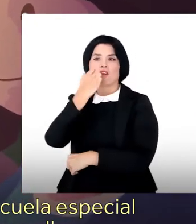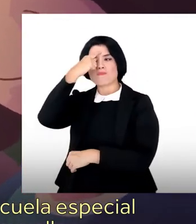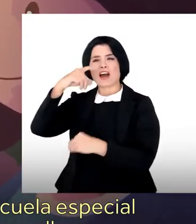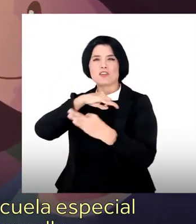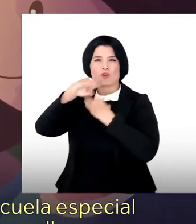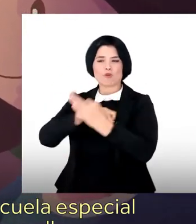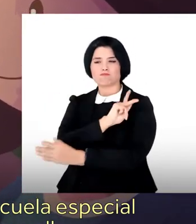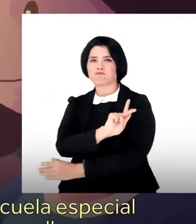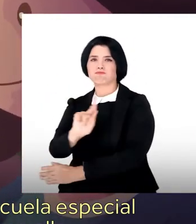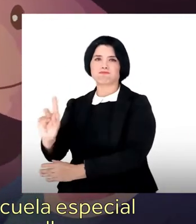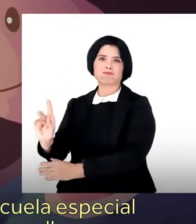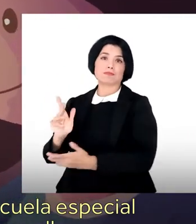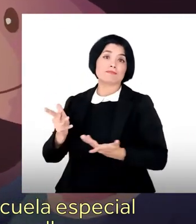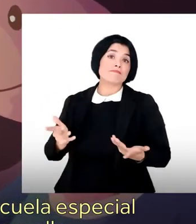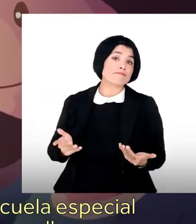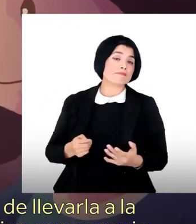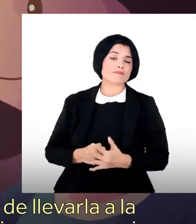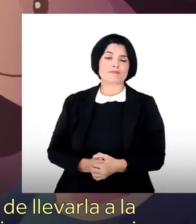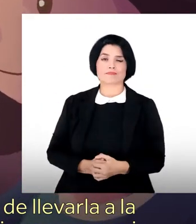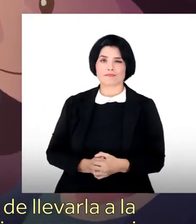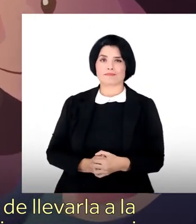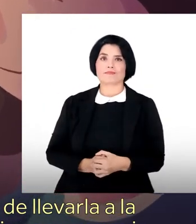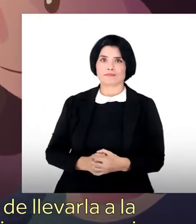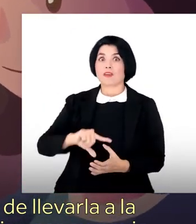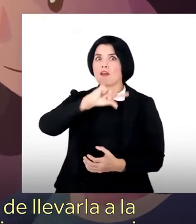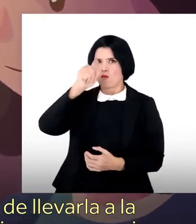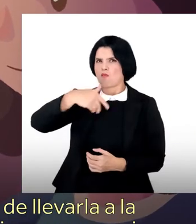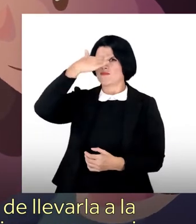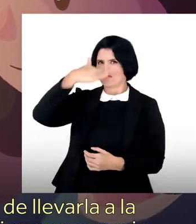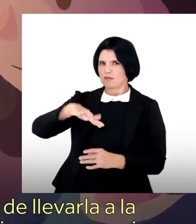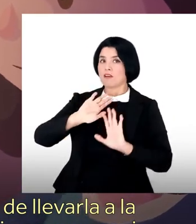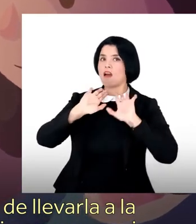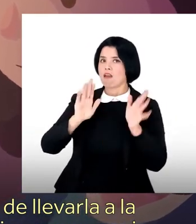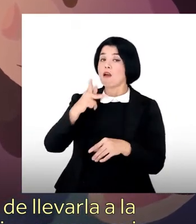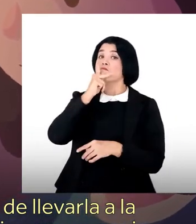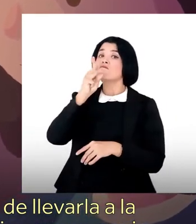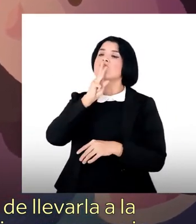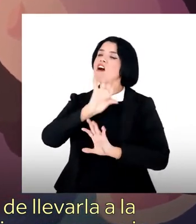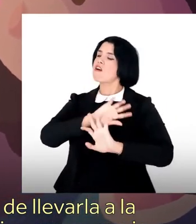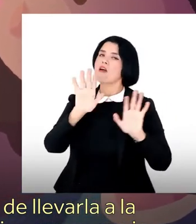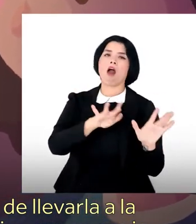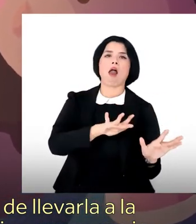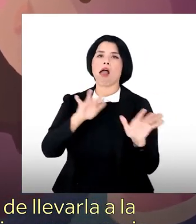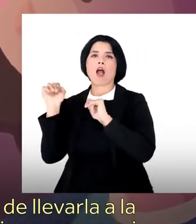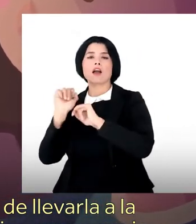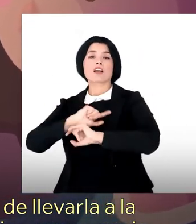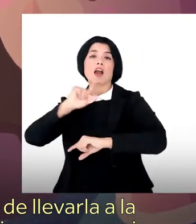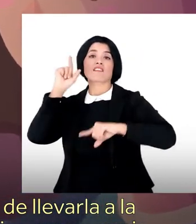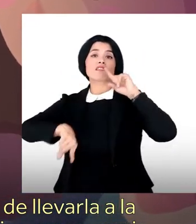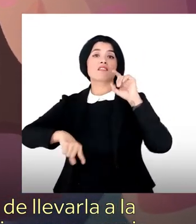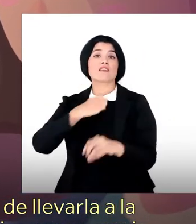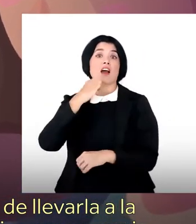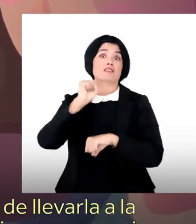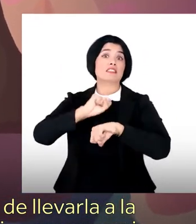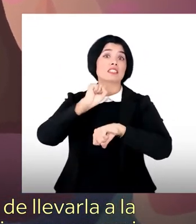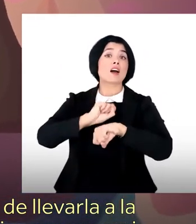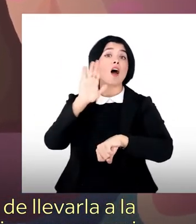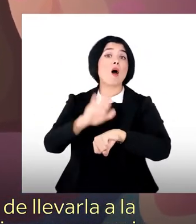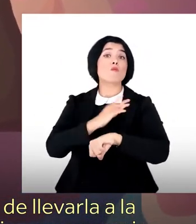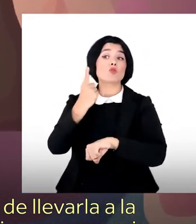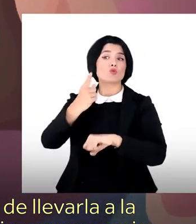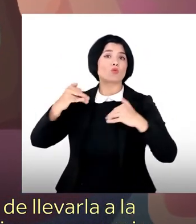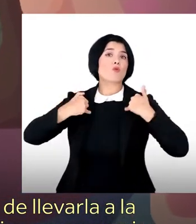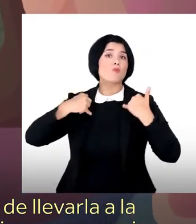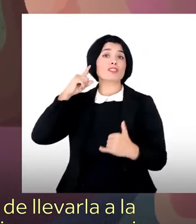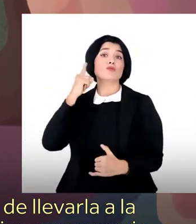niños y niñas como ella. Luego me enteré que sus padres dejaron de llevarla a la secundaria, cuando un muchacho sordo